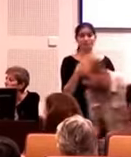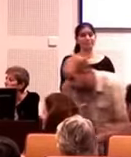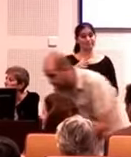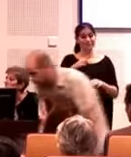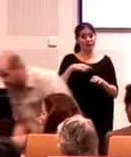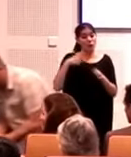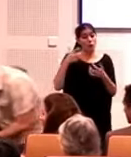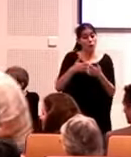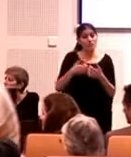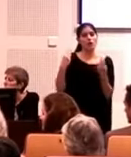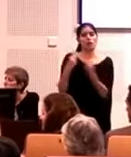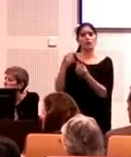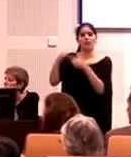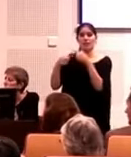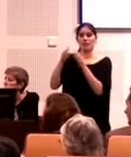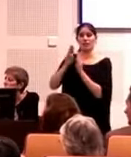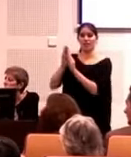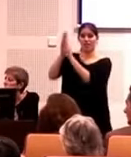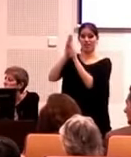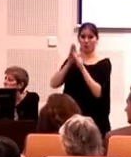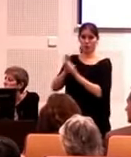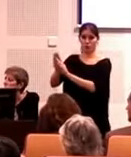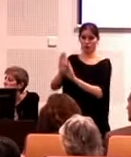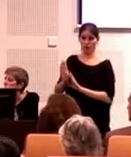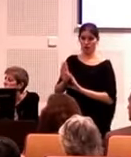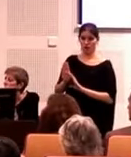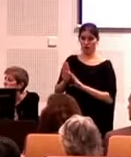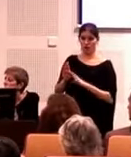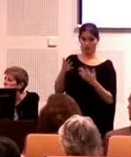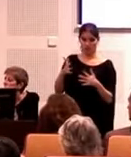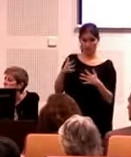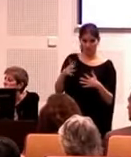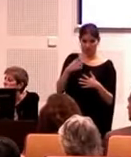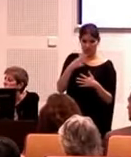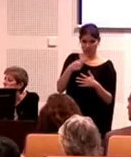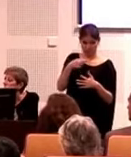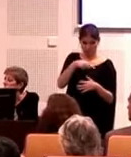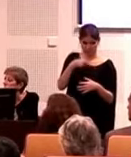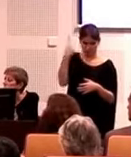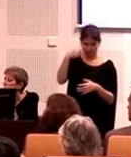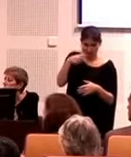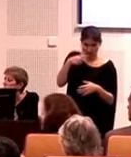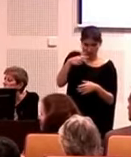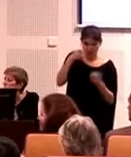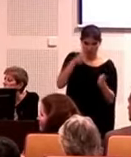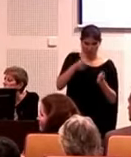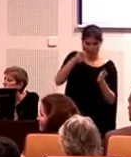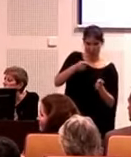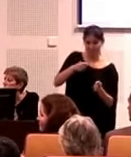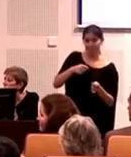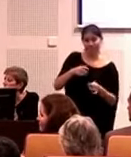él. ¿Dónde vas con eso? ¿Qué va a cargar? ¿Tú sabes lo que estás haciendo? Pero